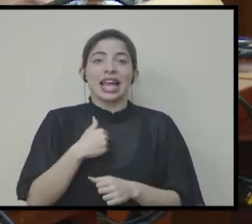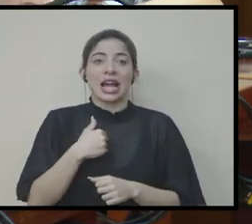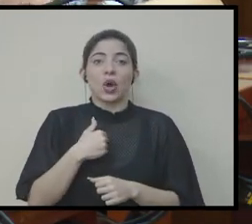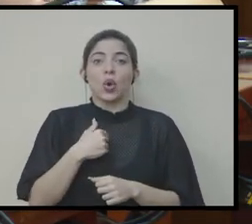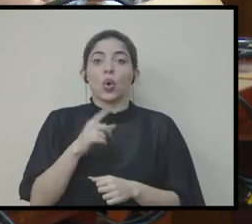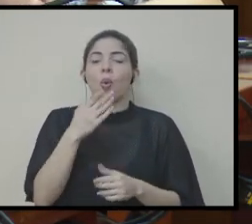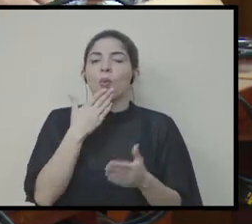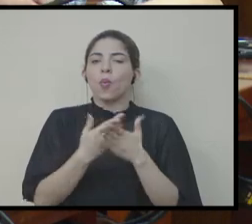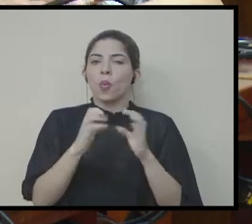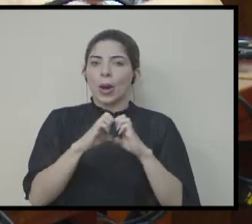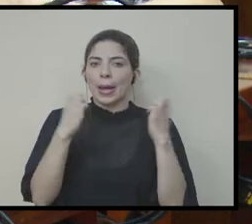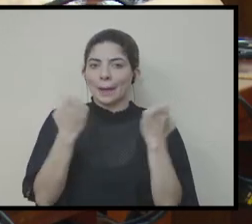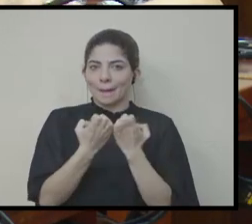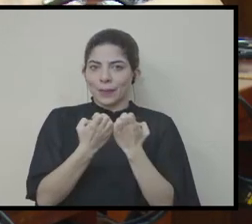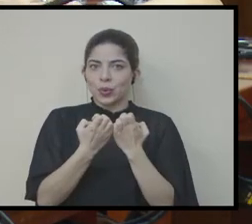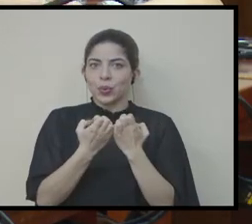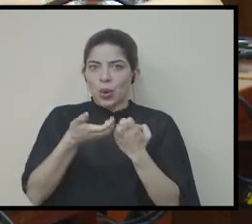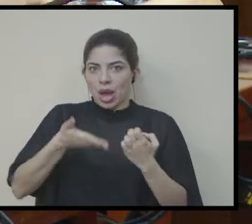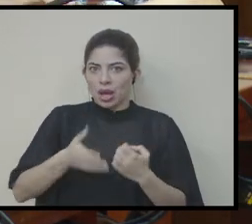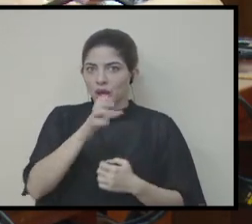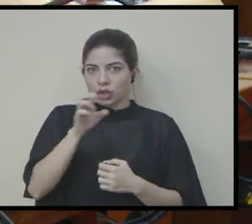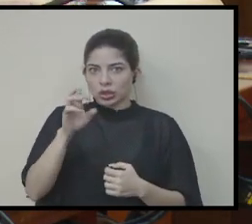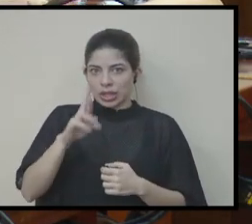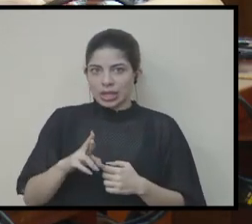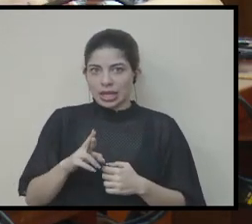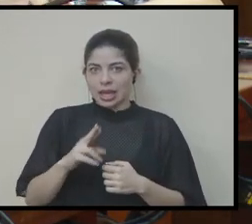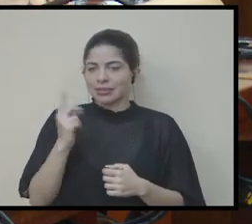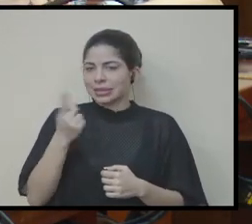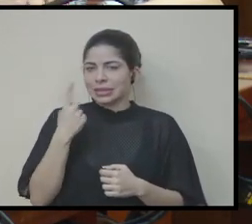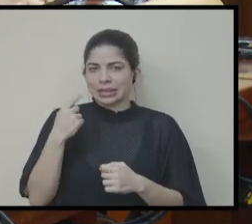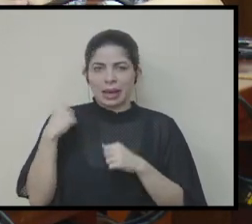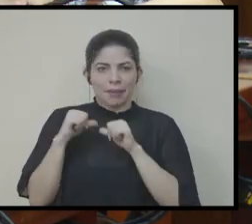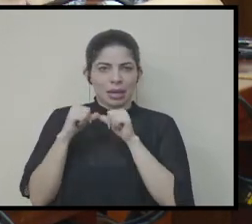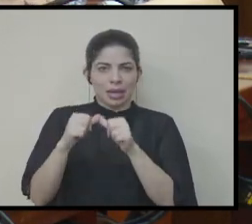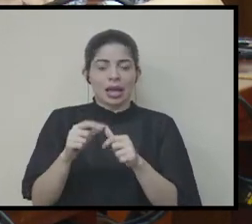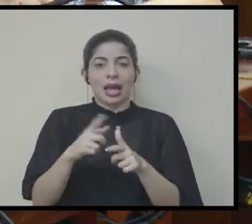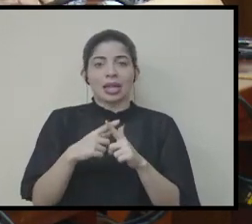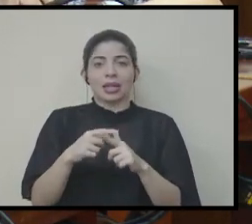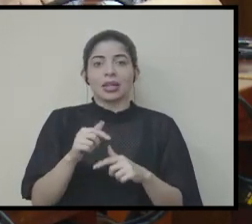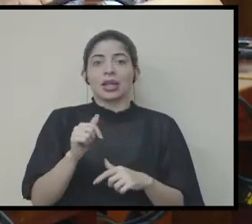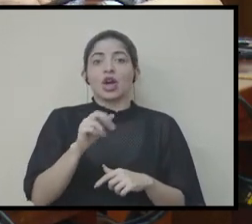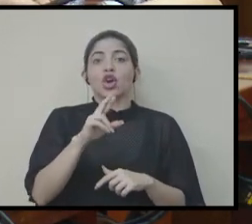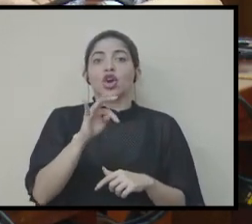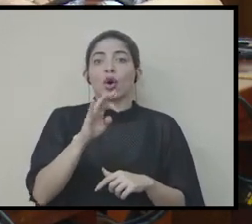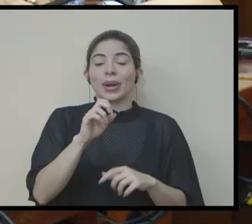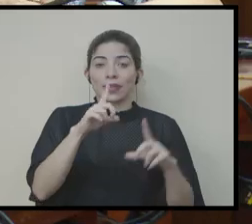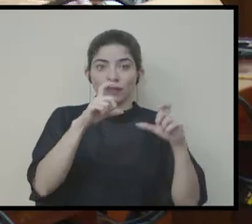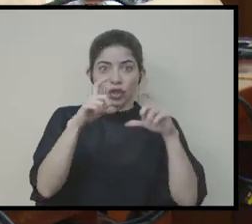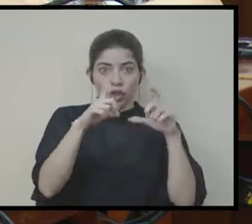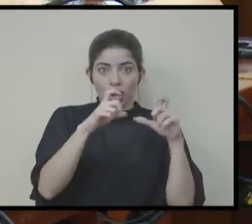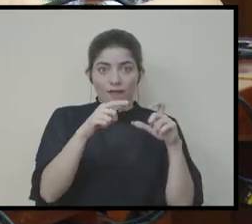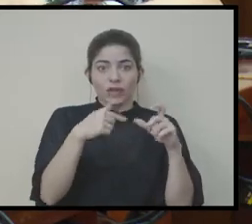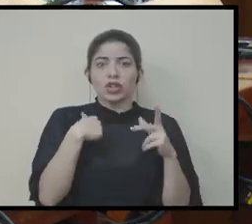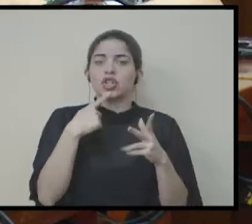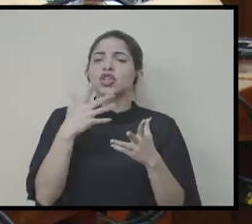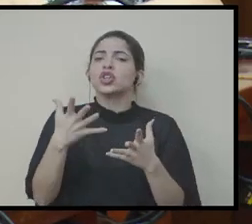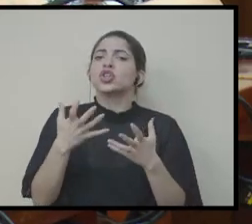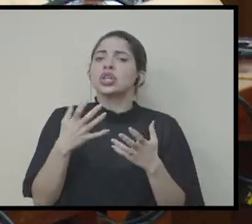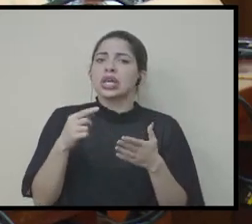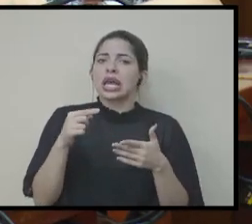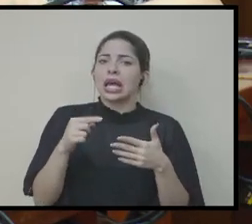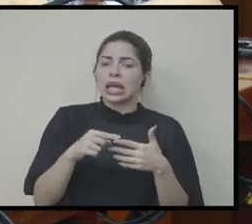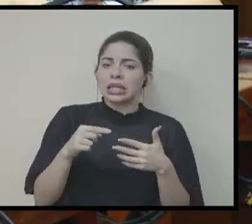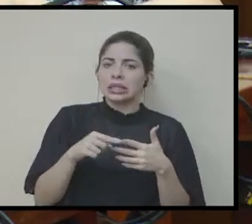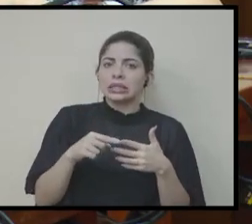Cuento con un muy buen equipo acá en Costa Rica, desde siempre. Entonces, Arnoldo Robert, que es el fotógrafo, fue como, ok, quiero esto. O